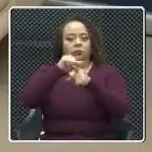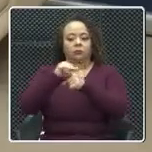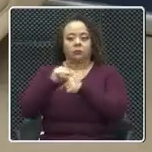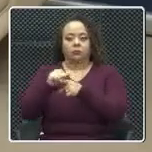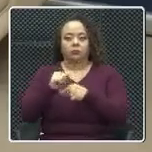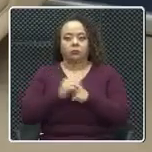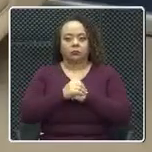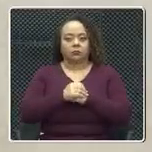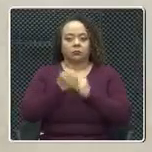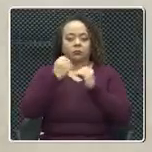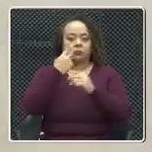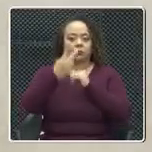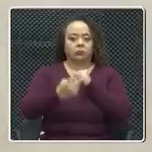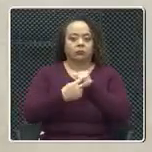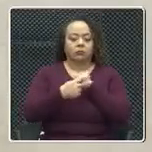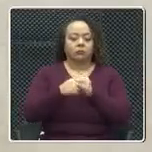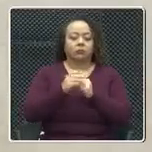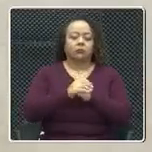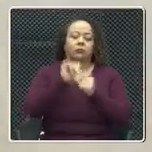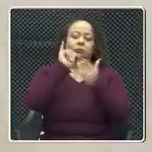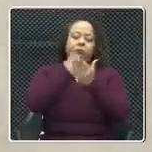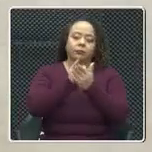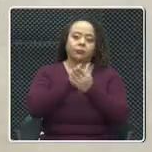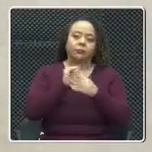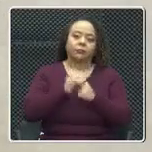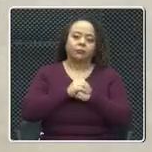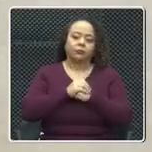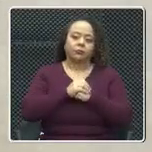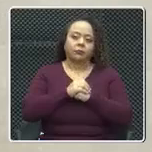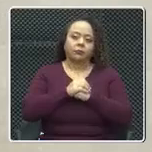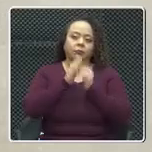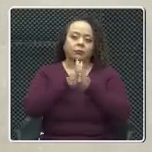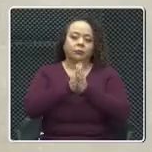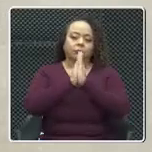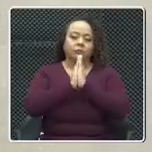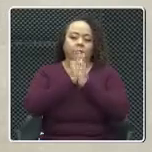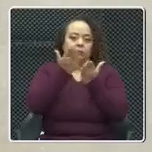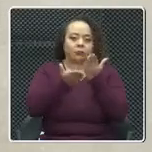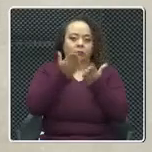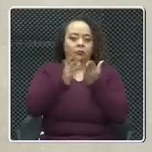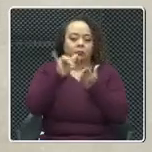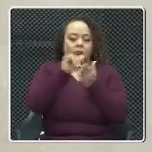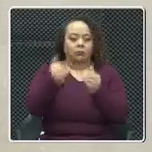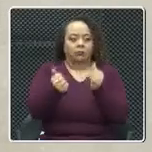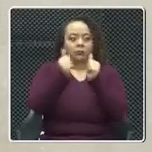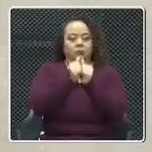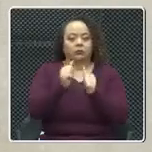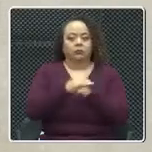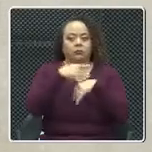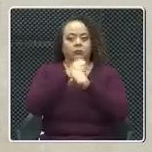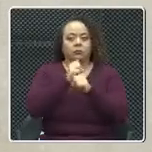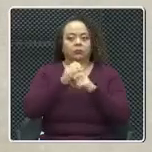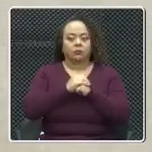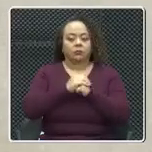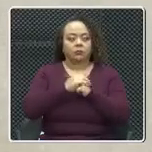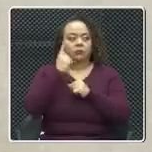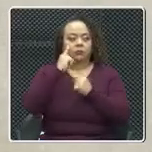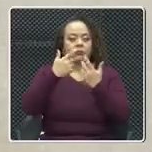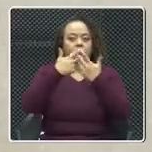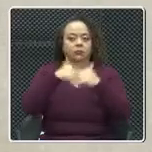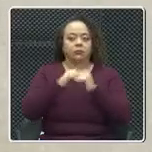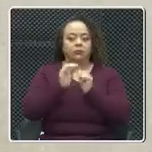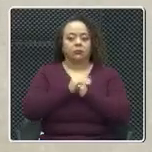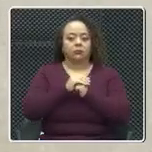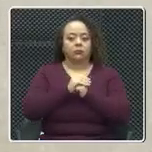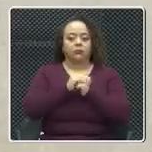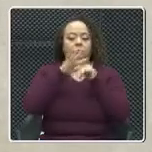capacitaciones, ¿verdad? Muchas veces es una de las solicitudes tal vez como de acompañamiento que se hacen, ¿verdad? Por parte de las empresas como